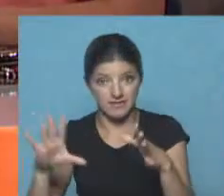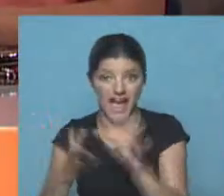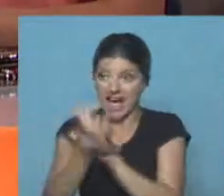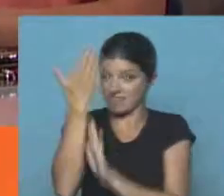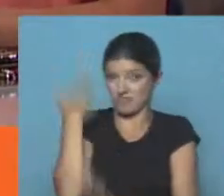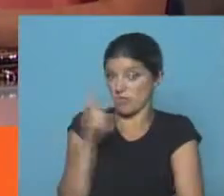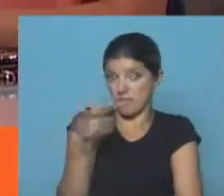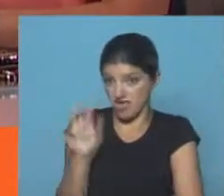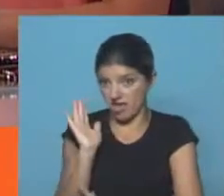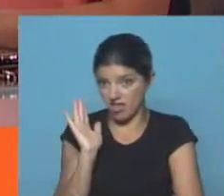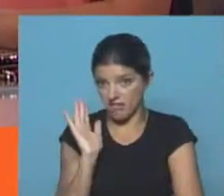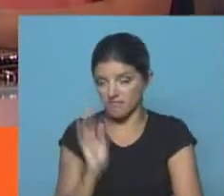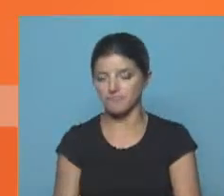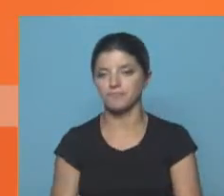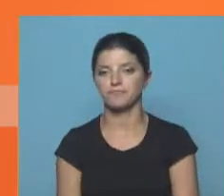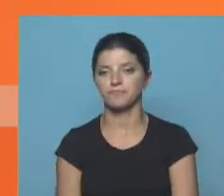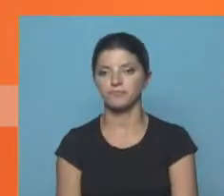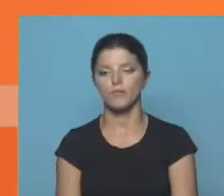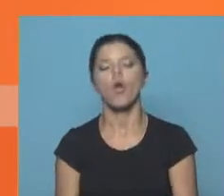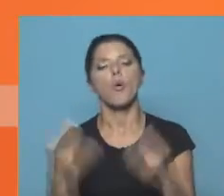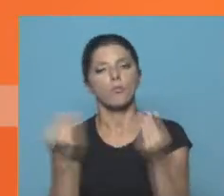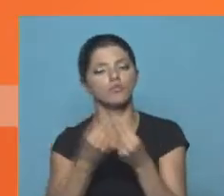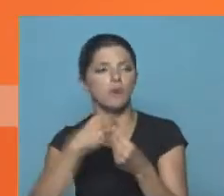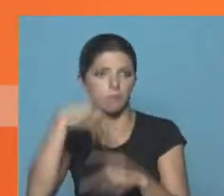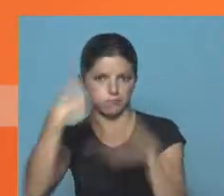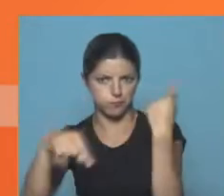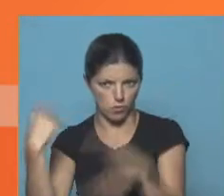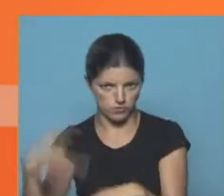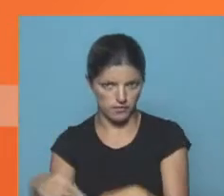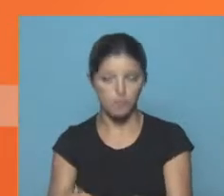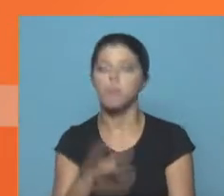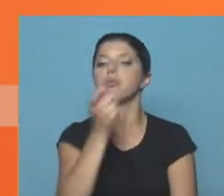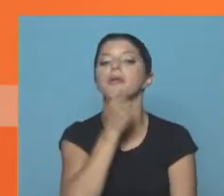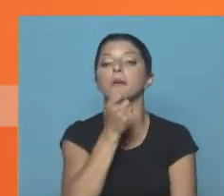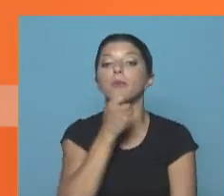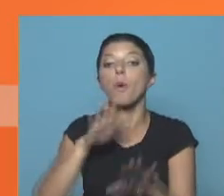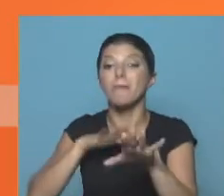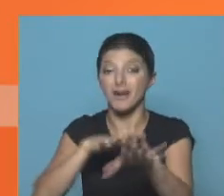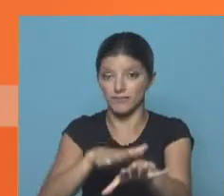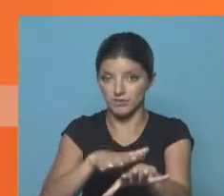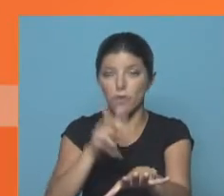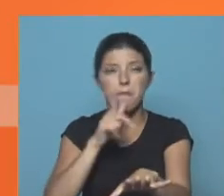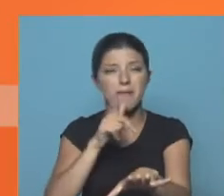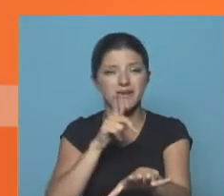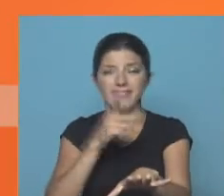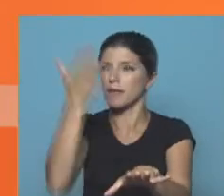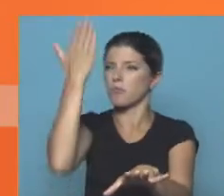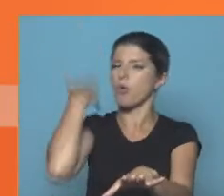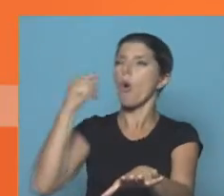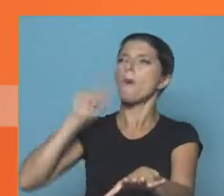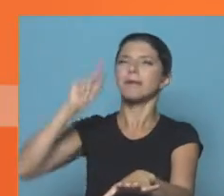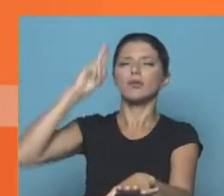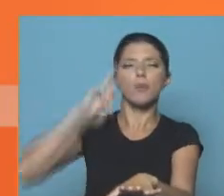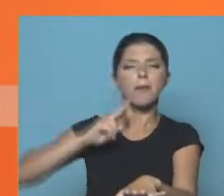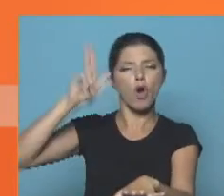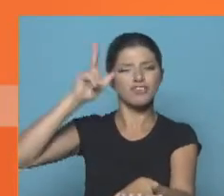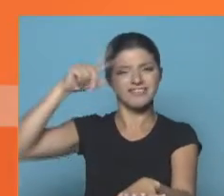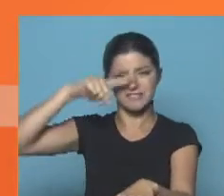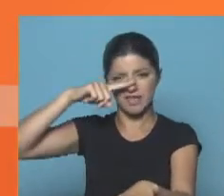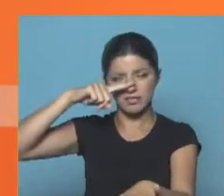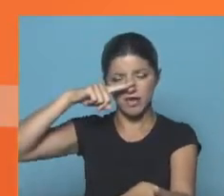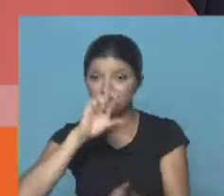ninguna herramienta que le permita sobrevivir a la crisis. Lo que se interpretó como un intento de desactivar el escándalo,